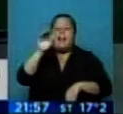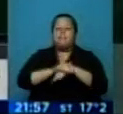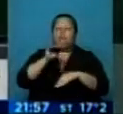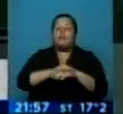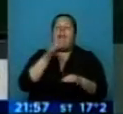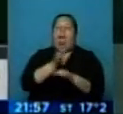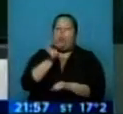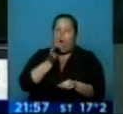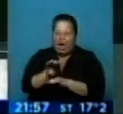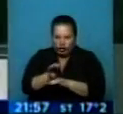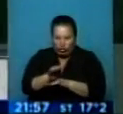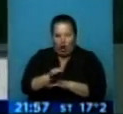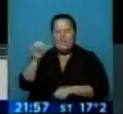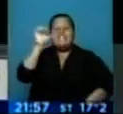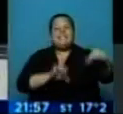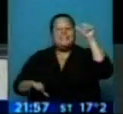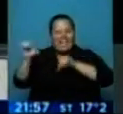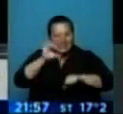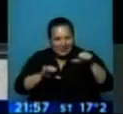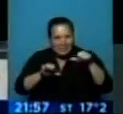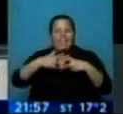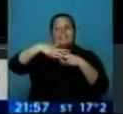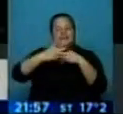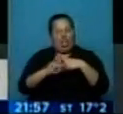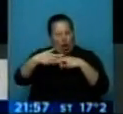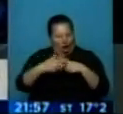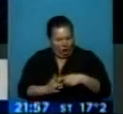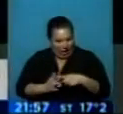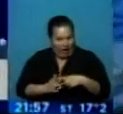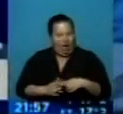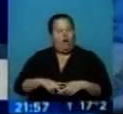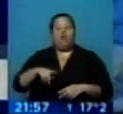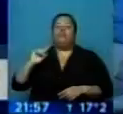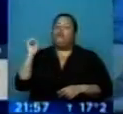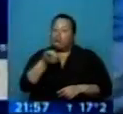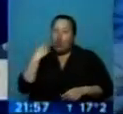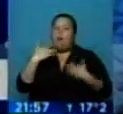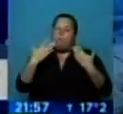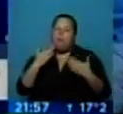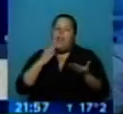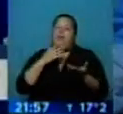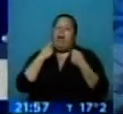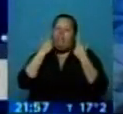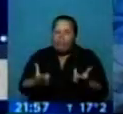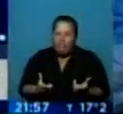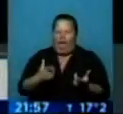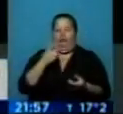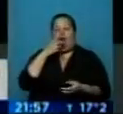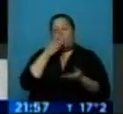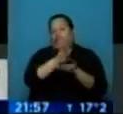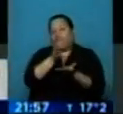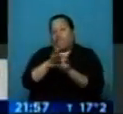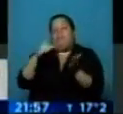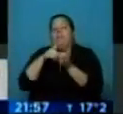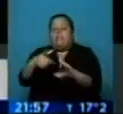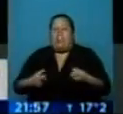la educación, la ciencia y la tecnología y que todos puedan acceder a ella de acuerdo a